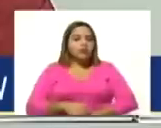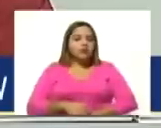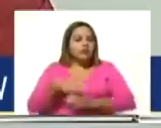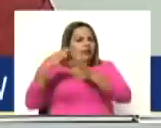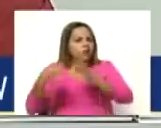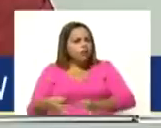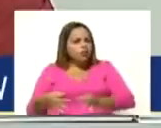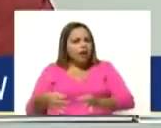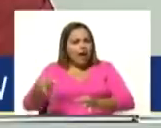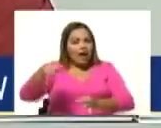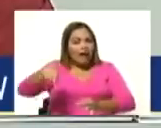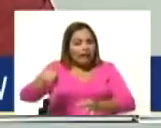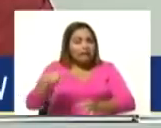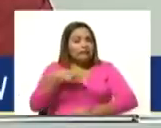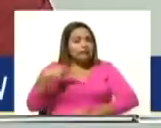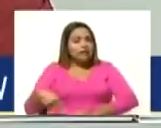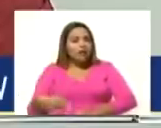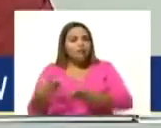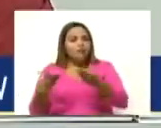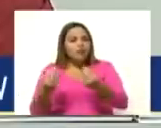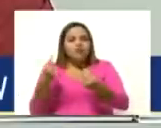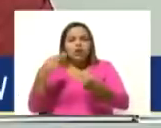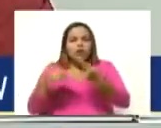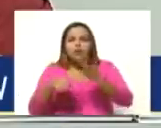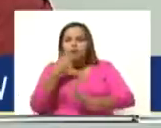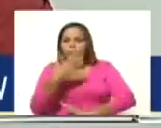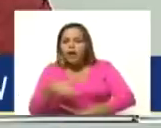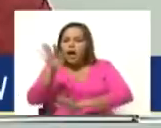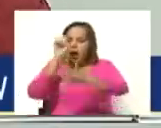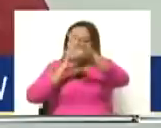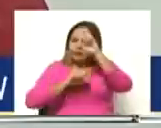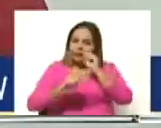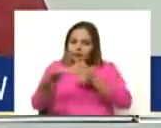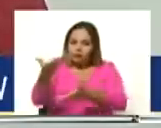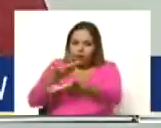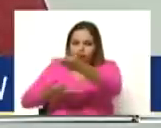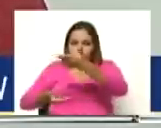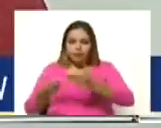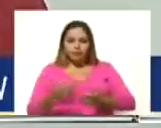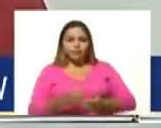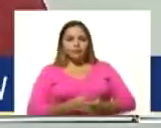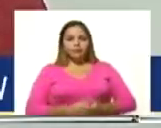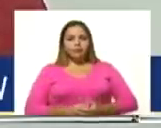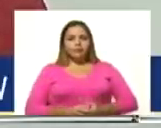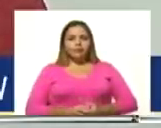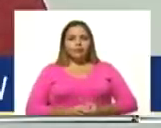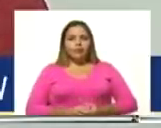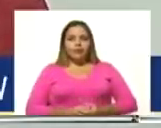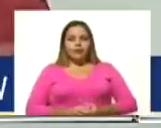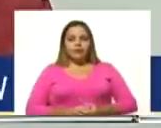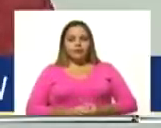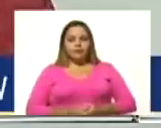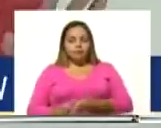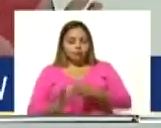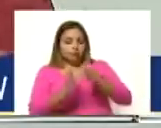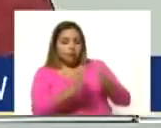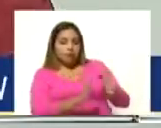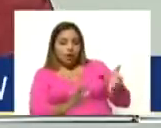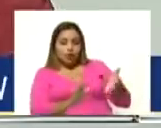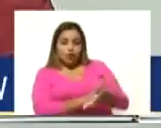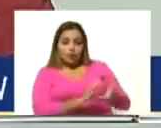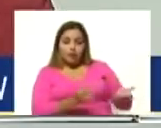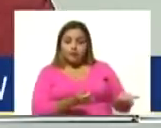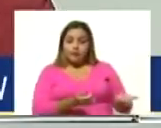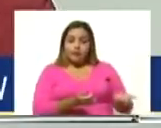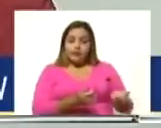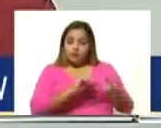hay muchísimas cosas buenas por tomar, pero muchísimas, muchísimas. Con respecto a la deportación de